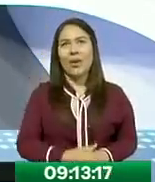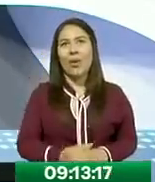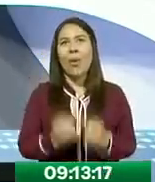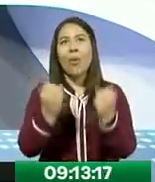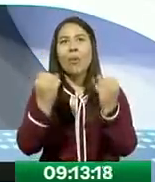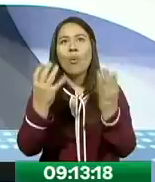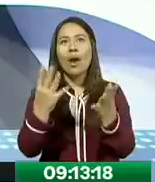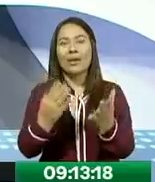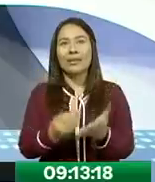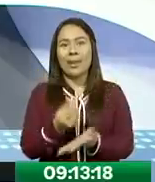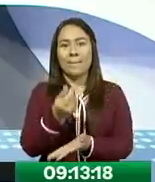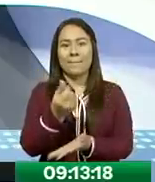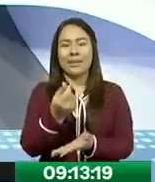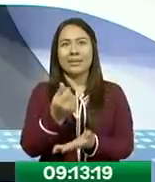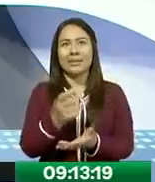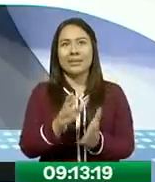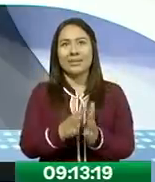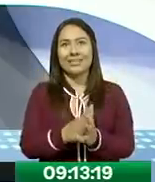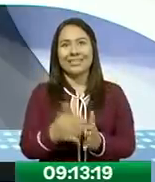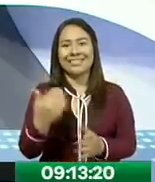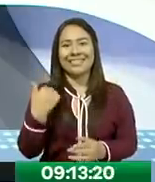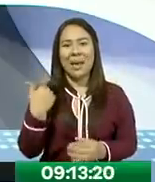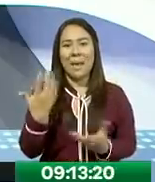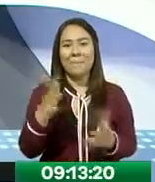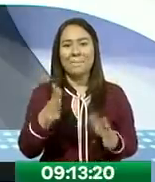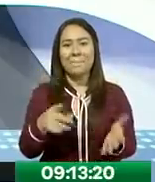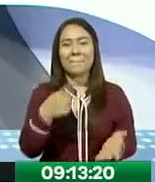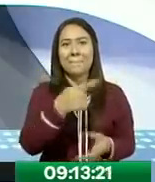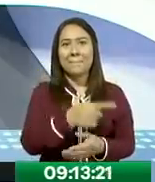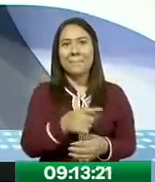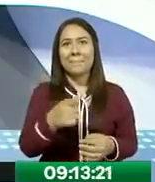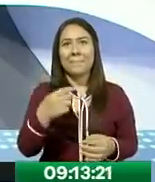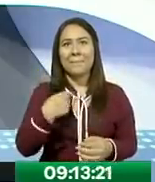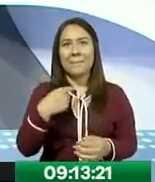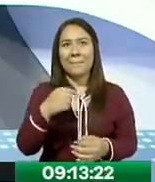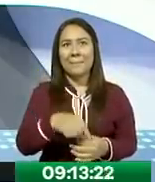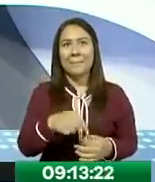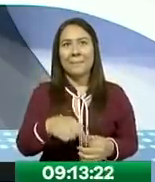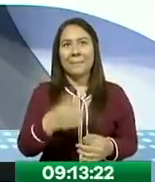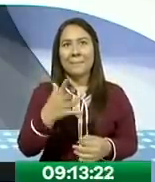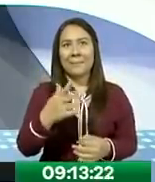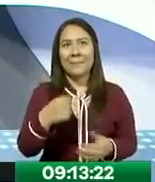me puede costar una pierna como la de que más o menos está compartiendo pantalla conmigo aquí?